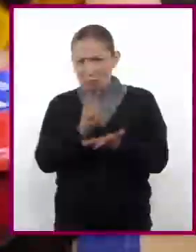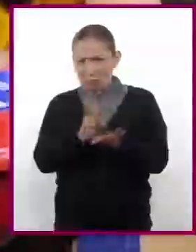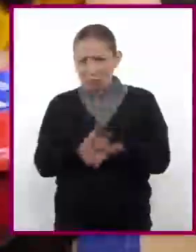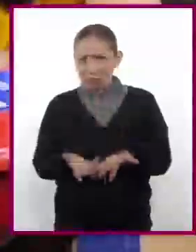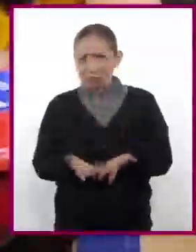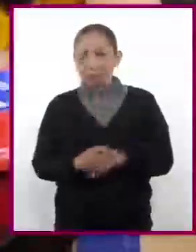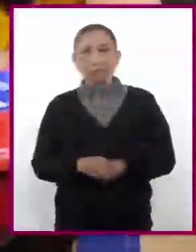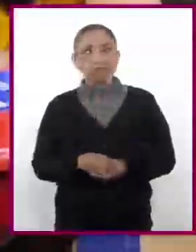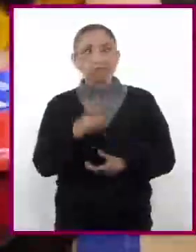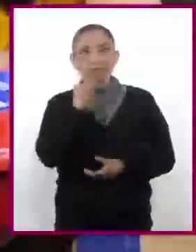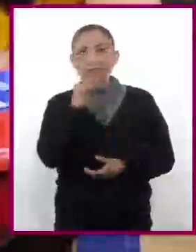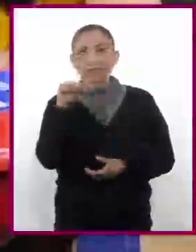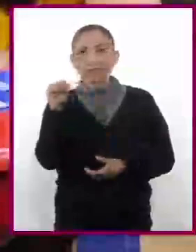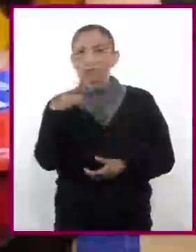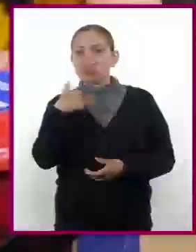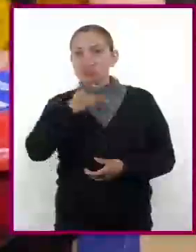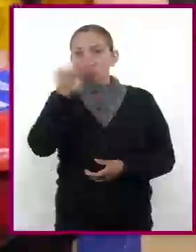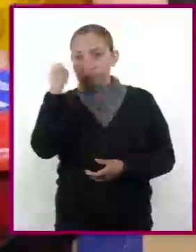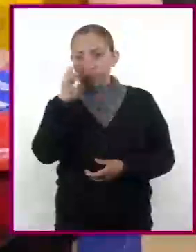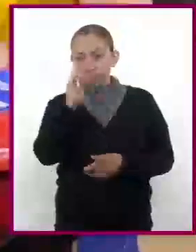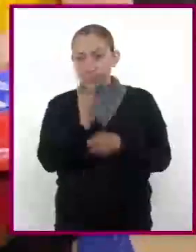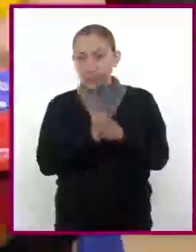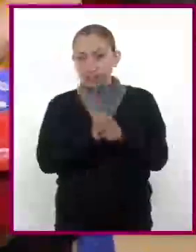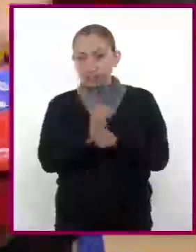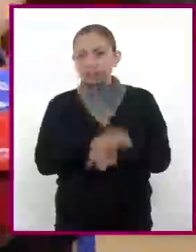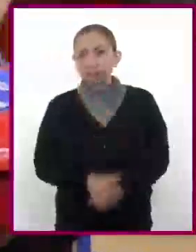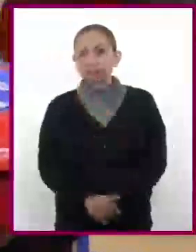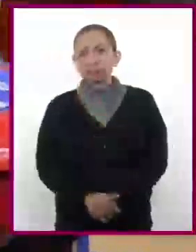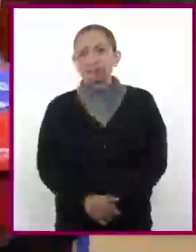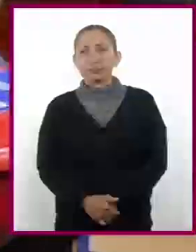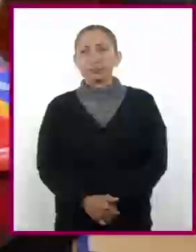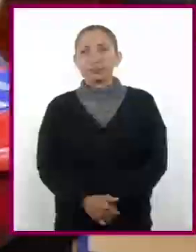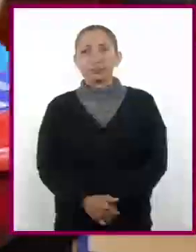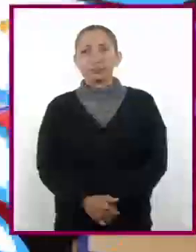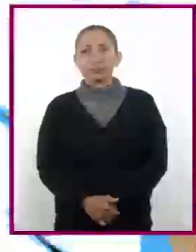diccionario? No lo sé, vamos a investigar. Mira.